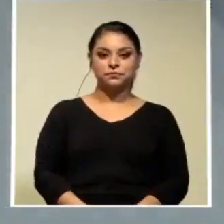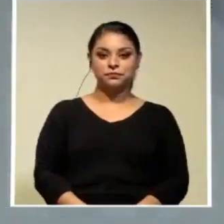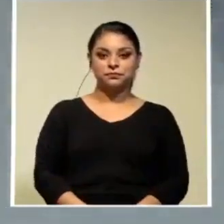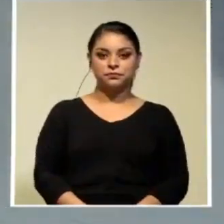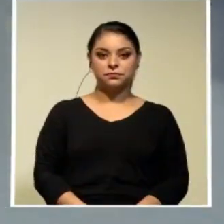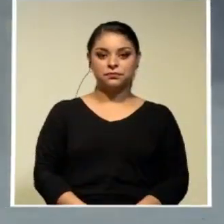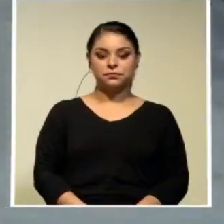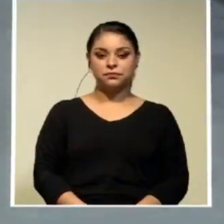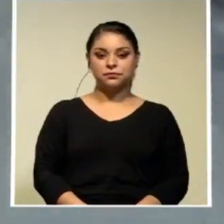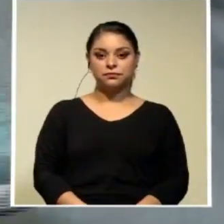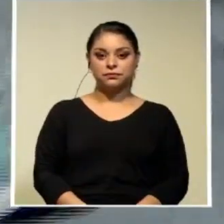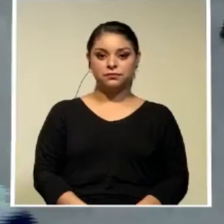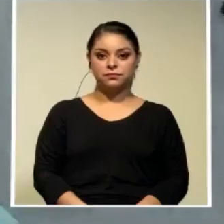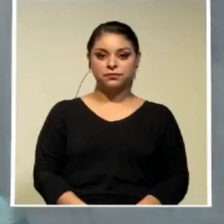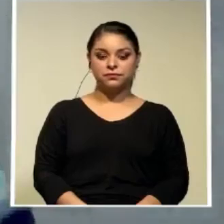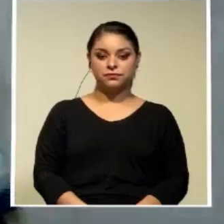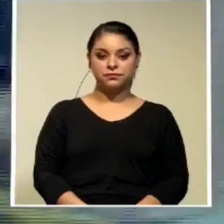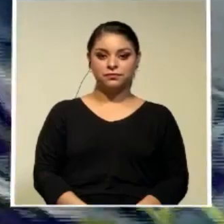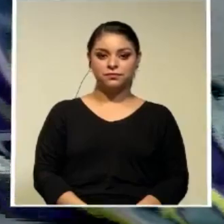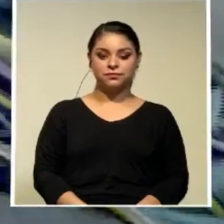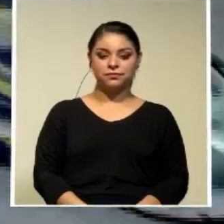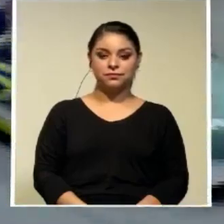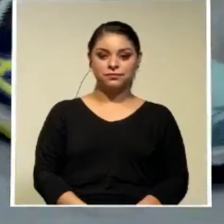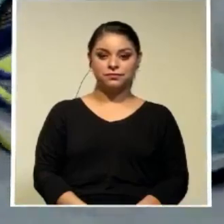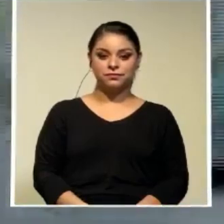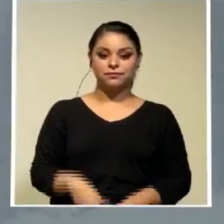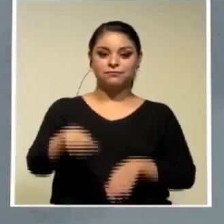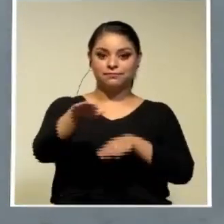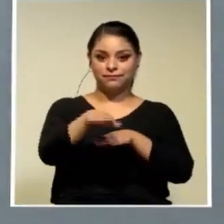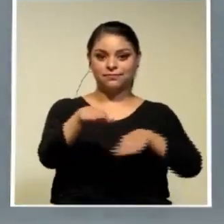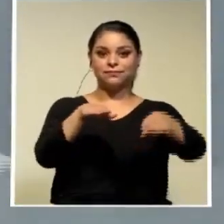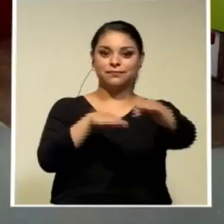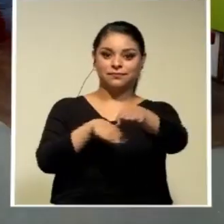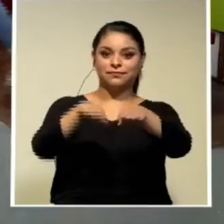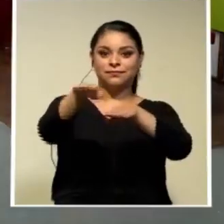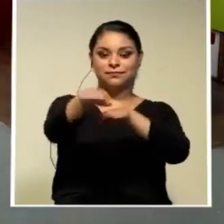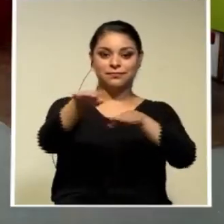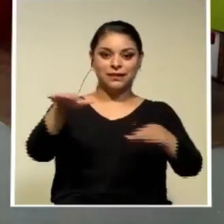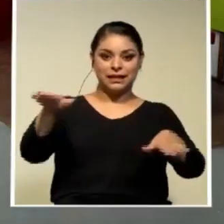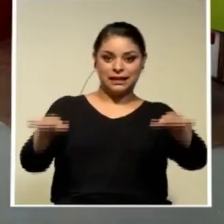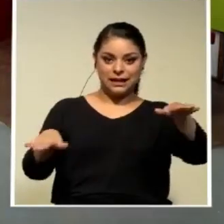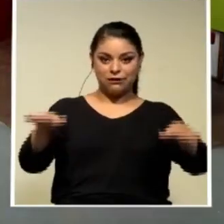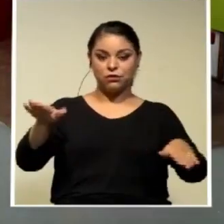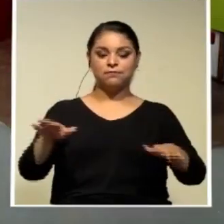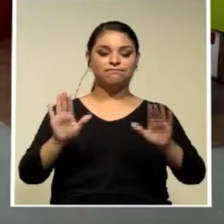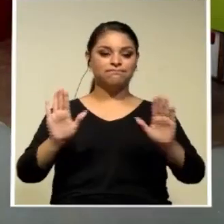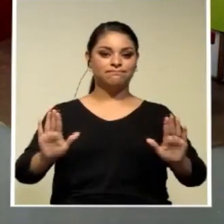haciendo equilibrio. Haciendo equilibrio. Excelente, niña Gwen.